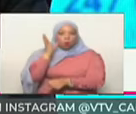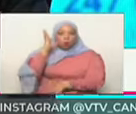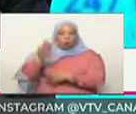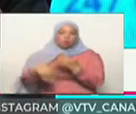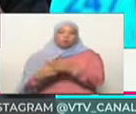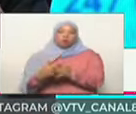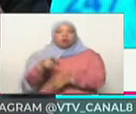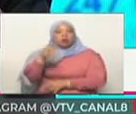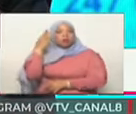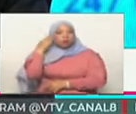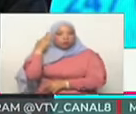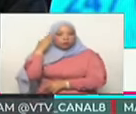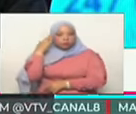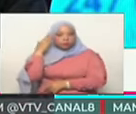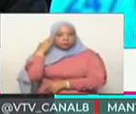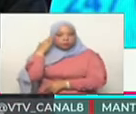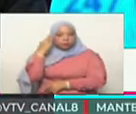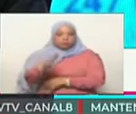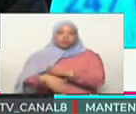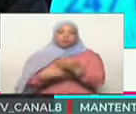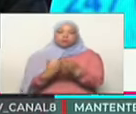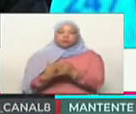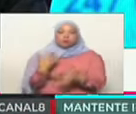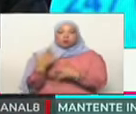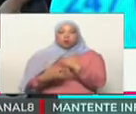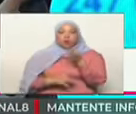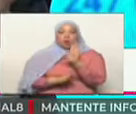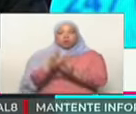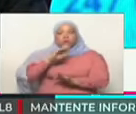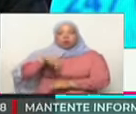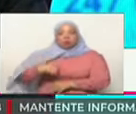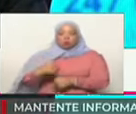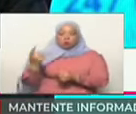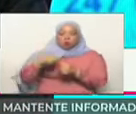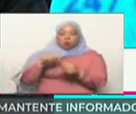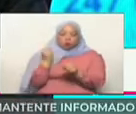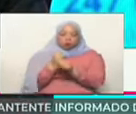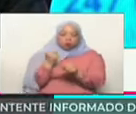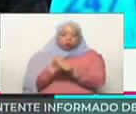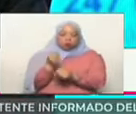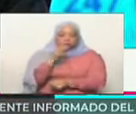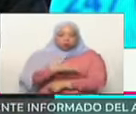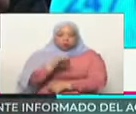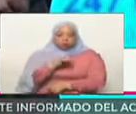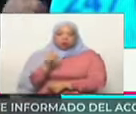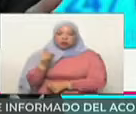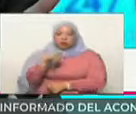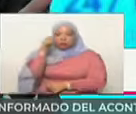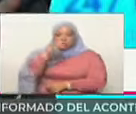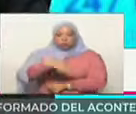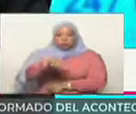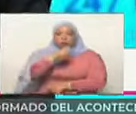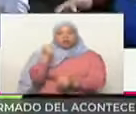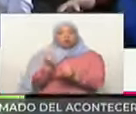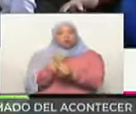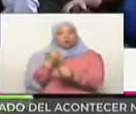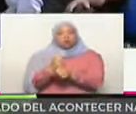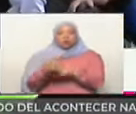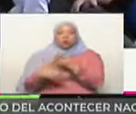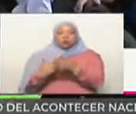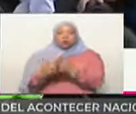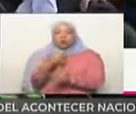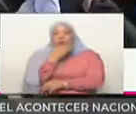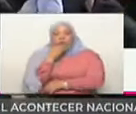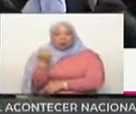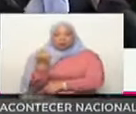que se está viendo, para abastecimiento interno, para satisfacción de las necesidades internas. La